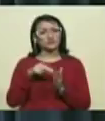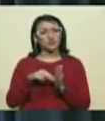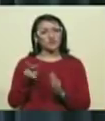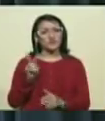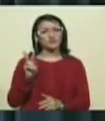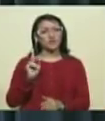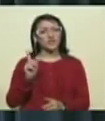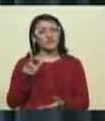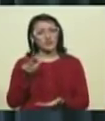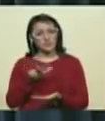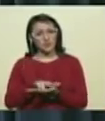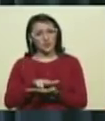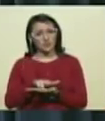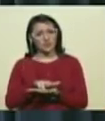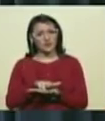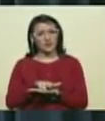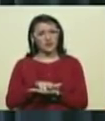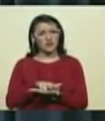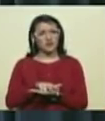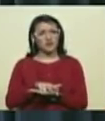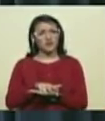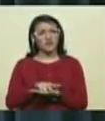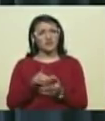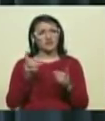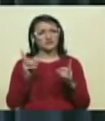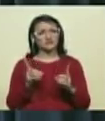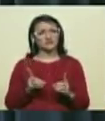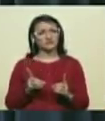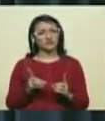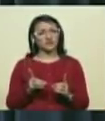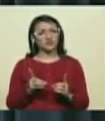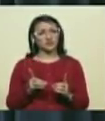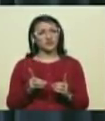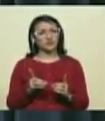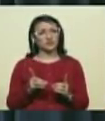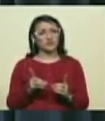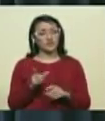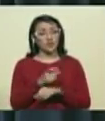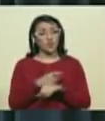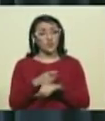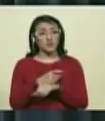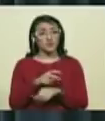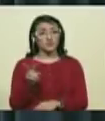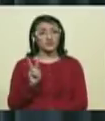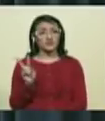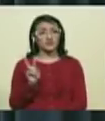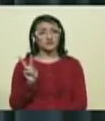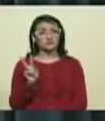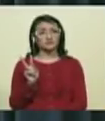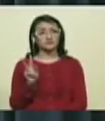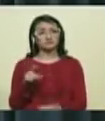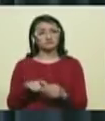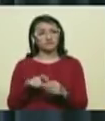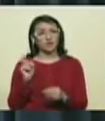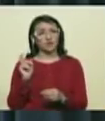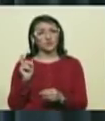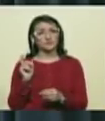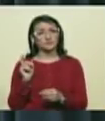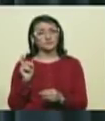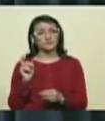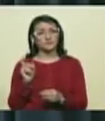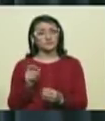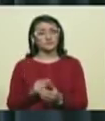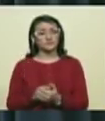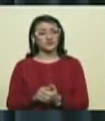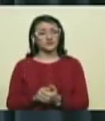que aprobar la decisión soberana del gobierno venezolano de salirse de esa inutilidad